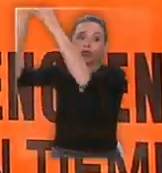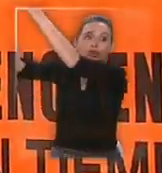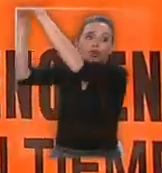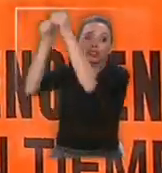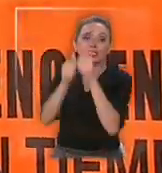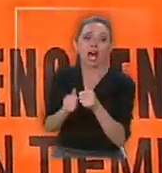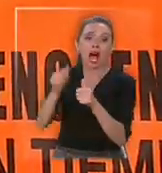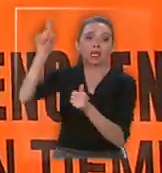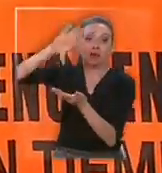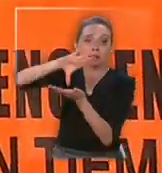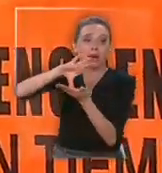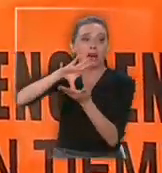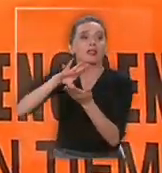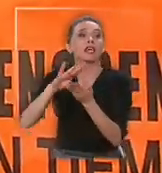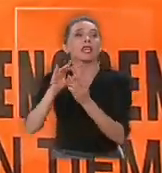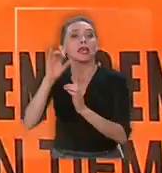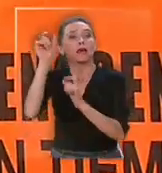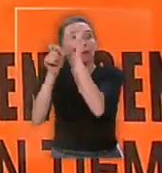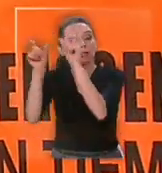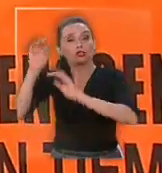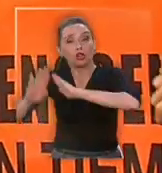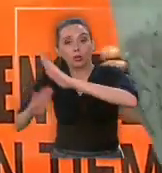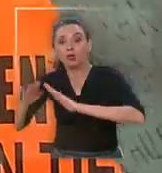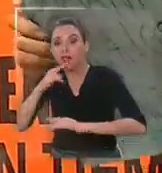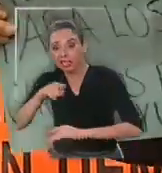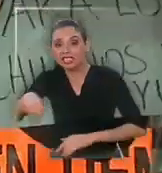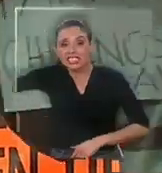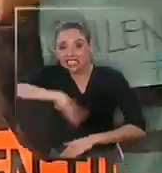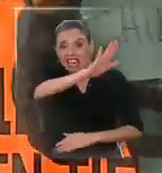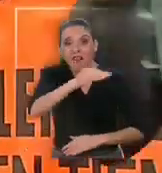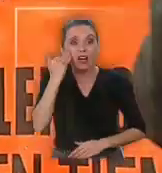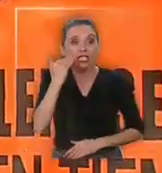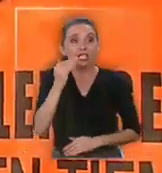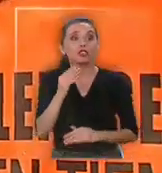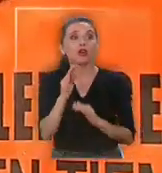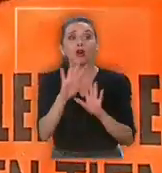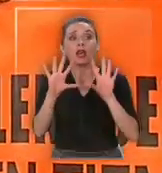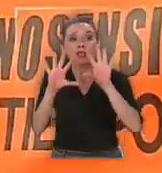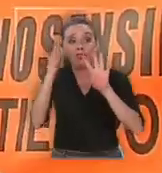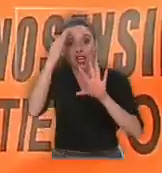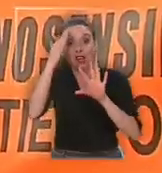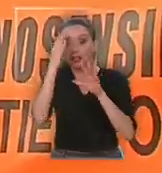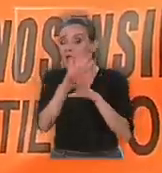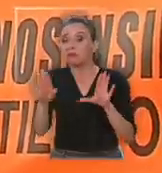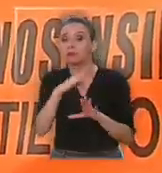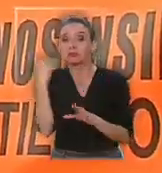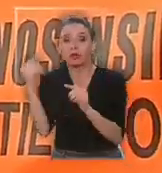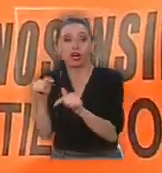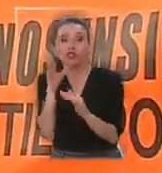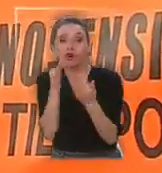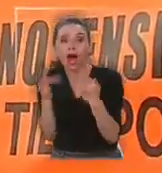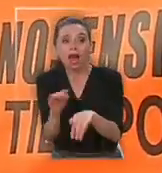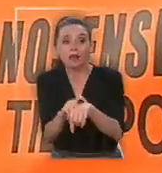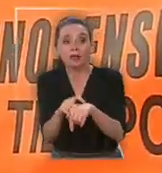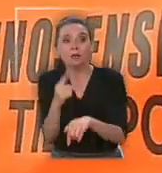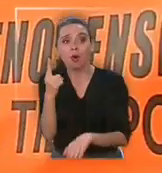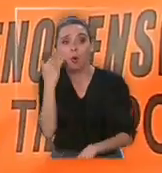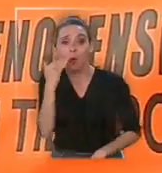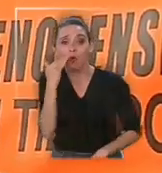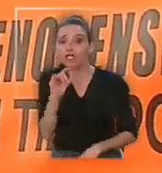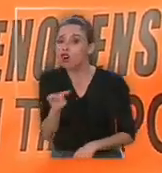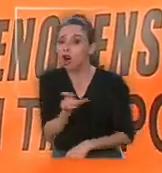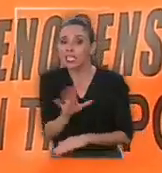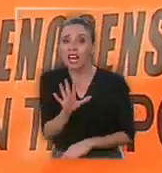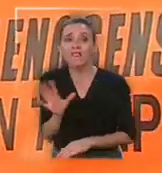de ahí, porque las mismas cuidadoras de ahí le dicen, llévatelo, estos niños no van a durar más de 10 días aquí. No hay tiempo, un niño está grave,